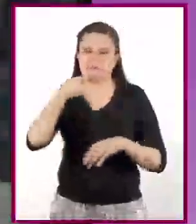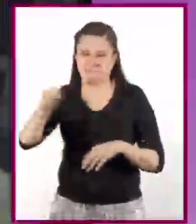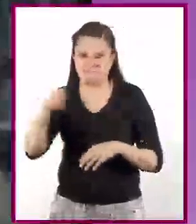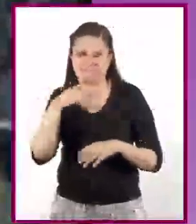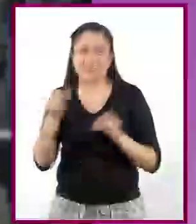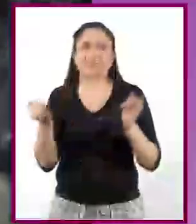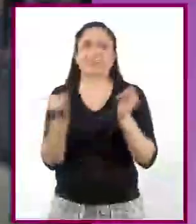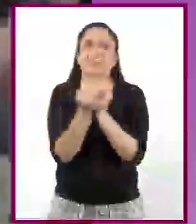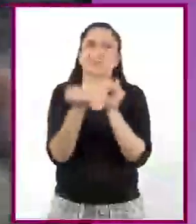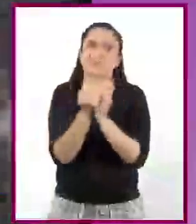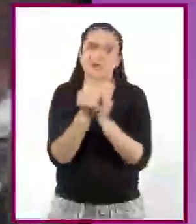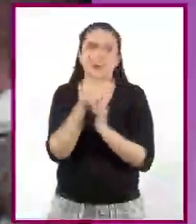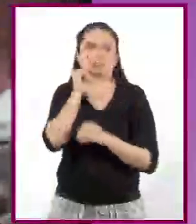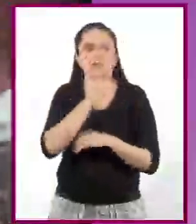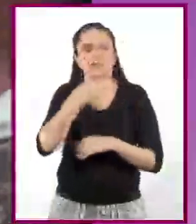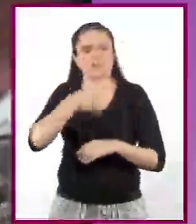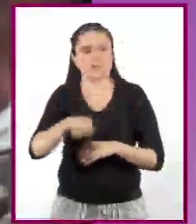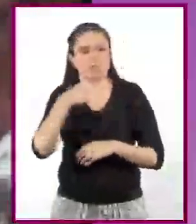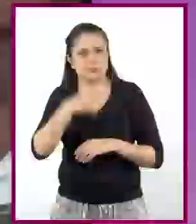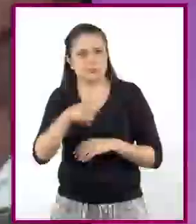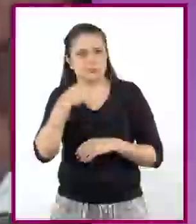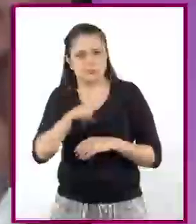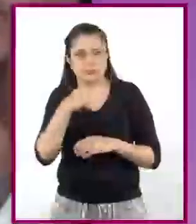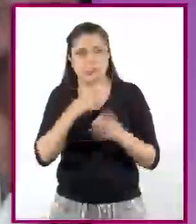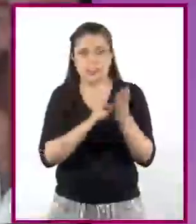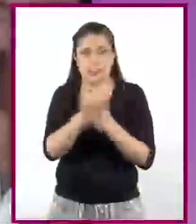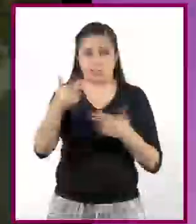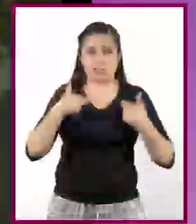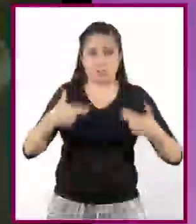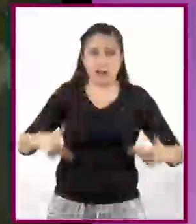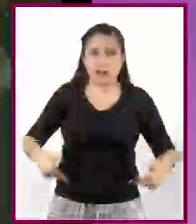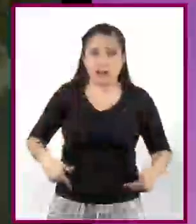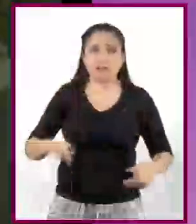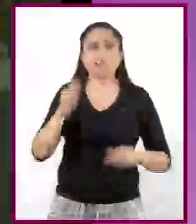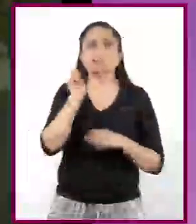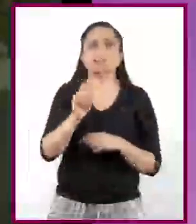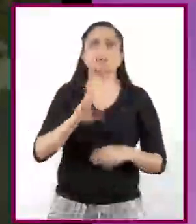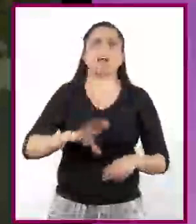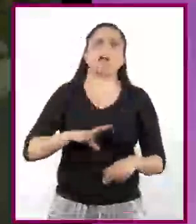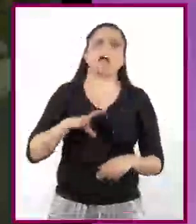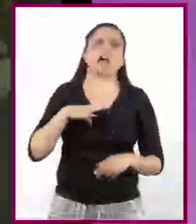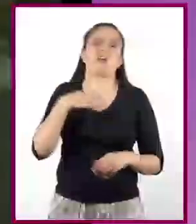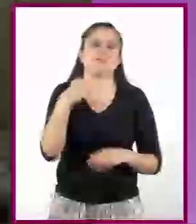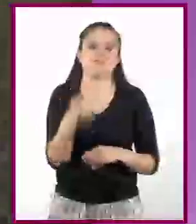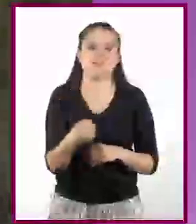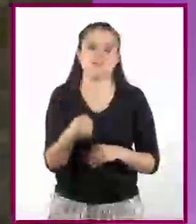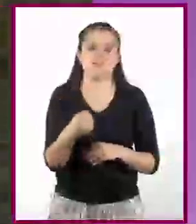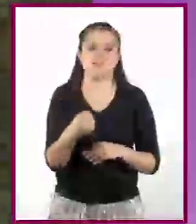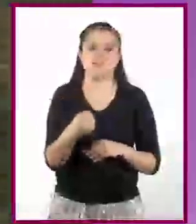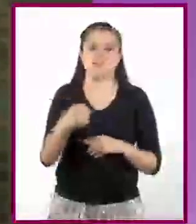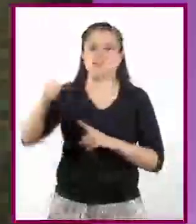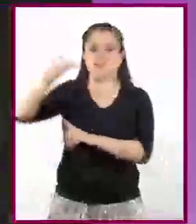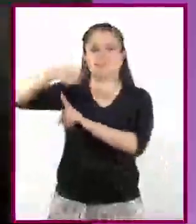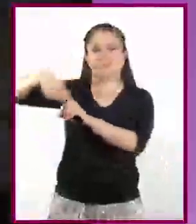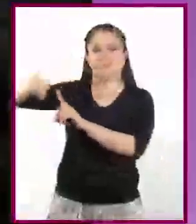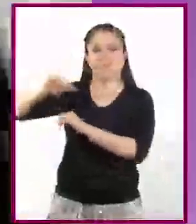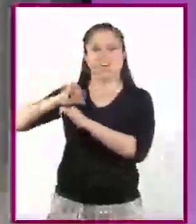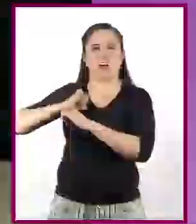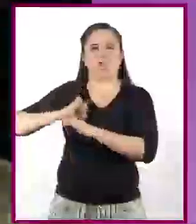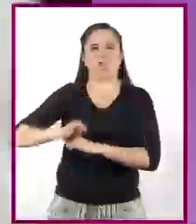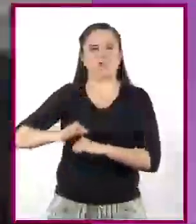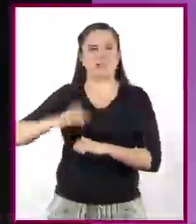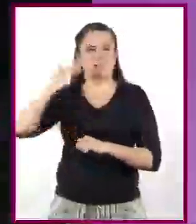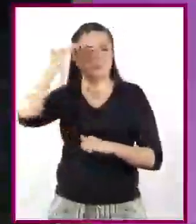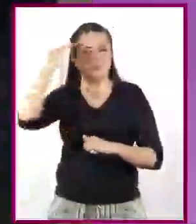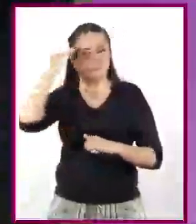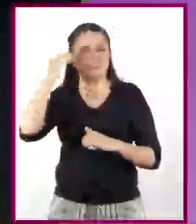desgracia, frecuentes en nuestro país de violaciones a los derechos humanos se refieren a abusos por parte de las autoridades responsables